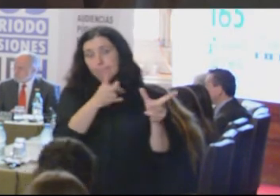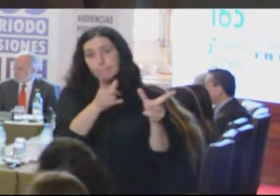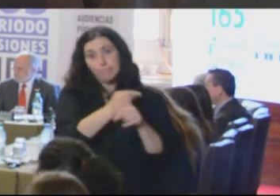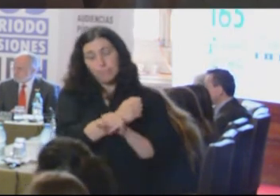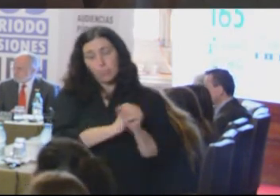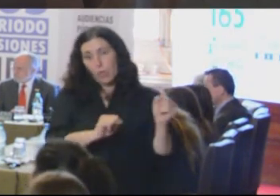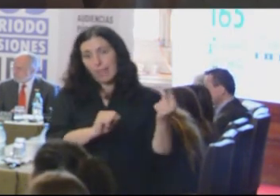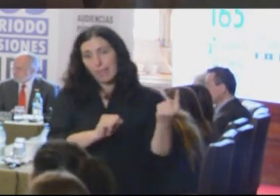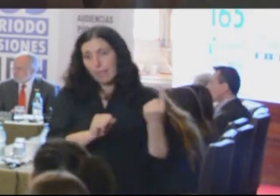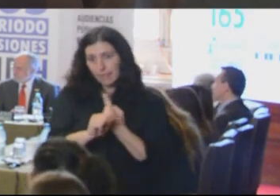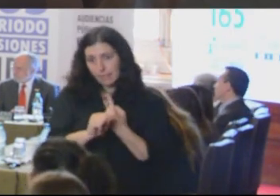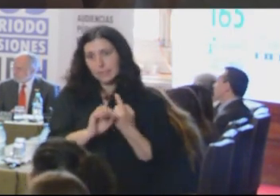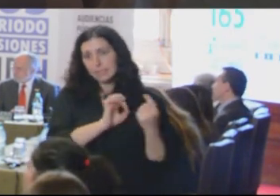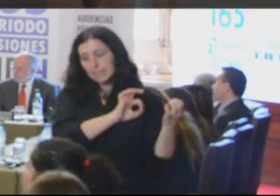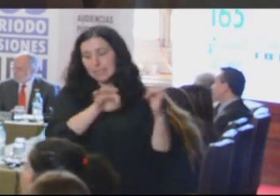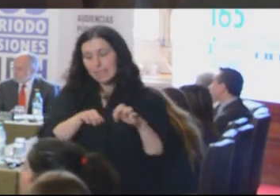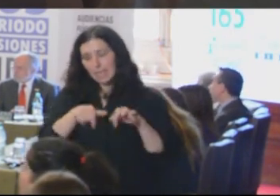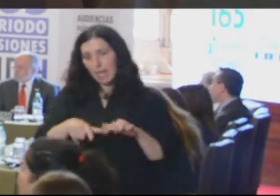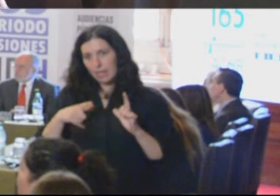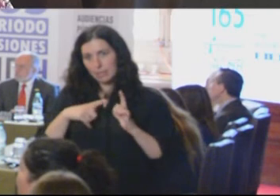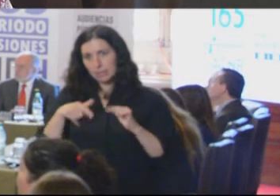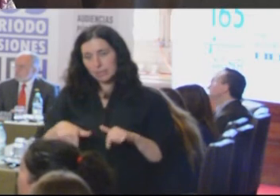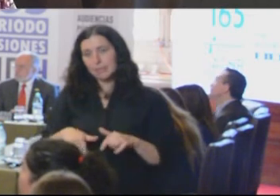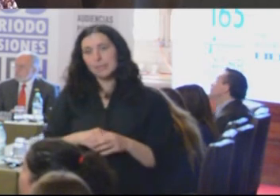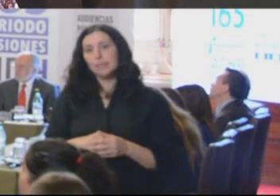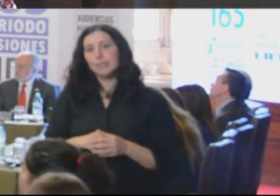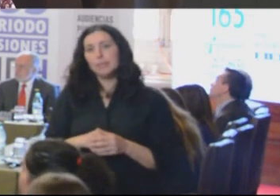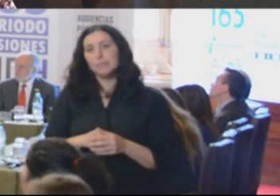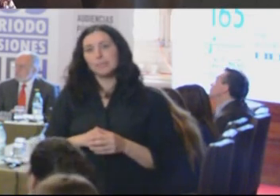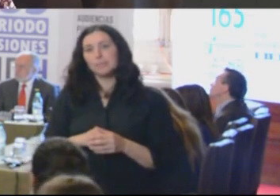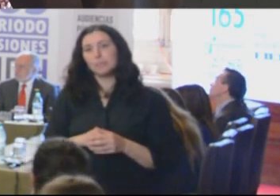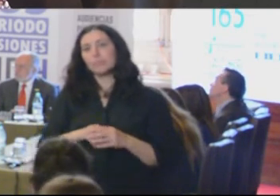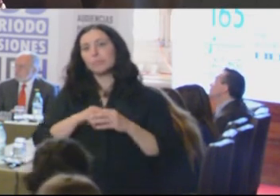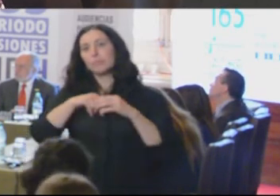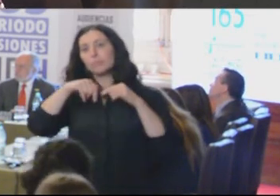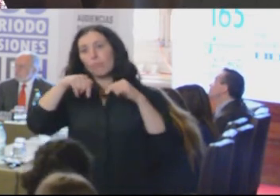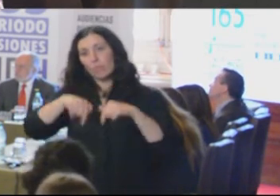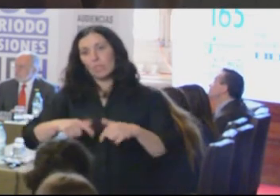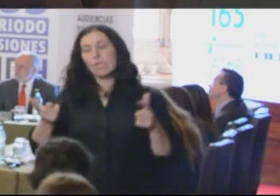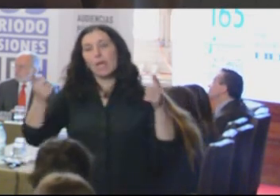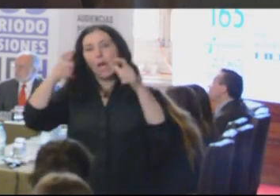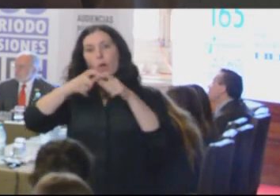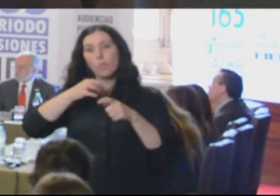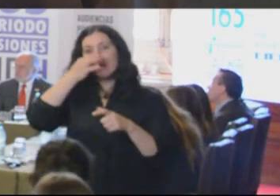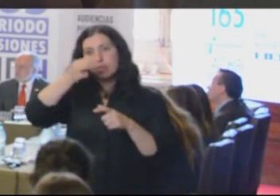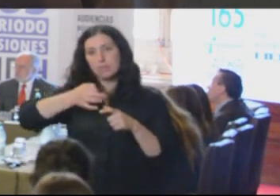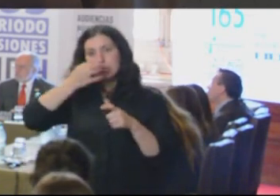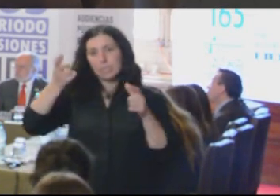eso no ha llegado todavía esta audiencia como